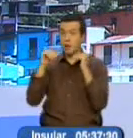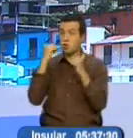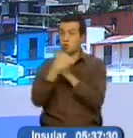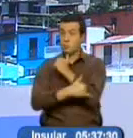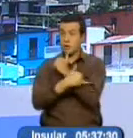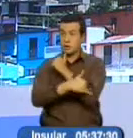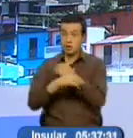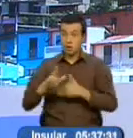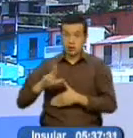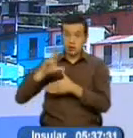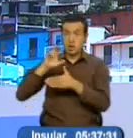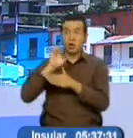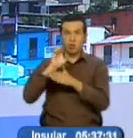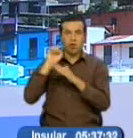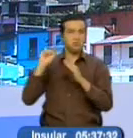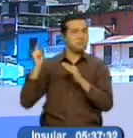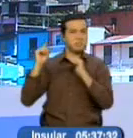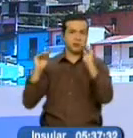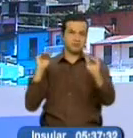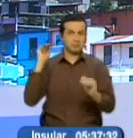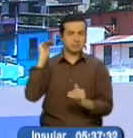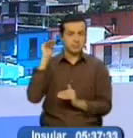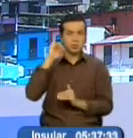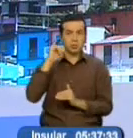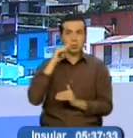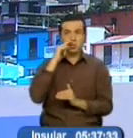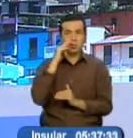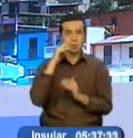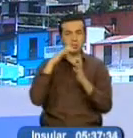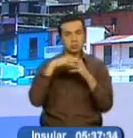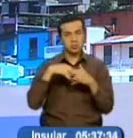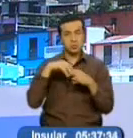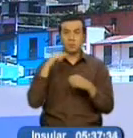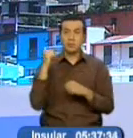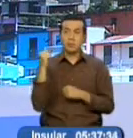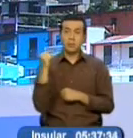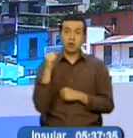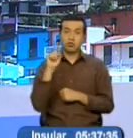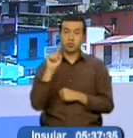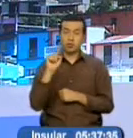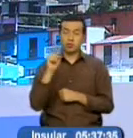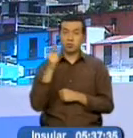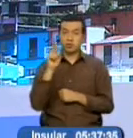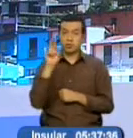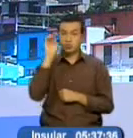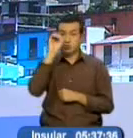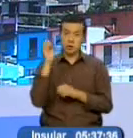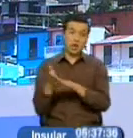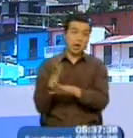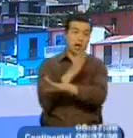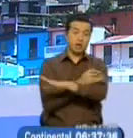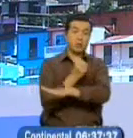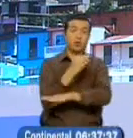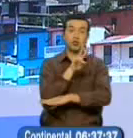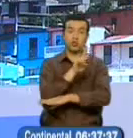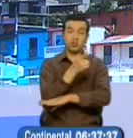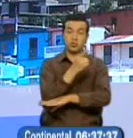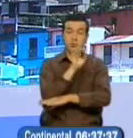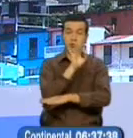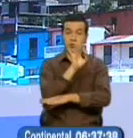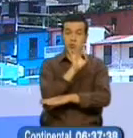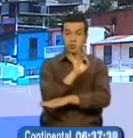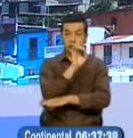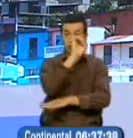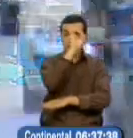resto de países de América Latina. Midió a junio un decrecimiento de menos 1.3% cuando a inicios de año fue del